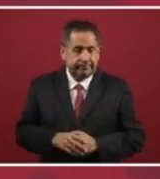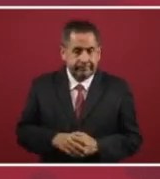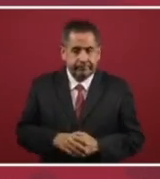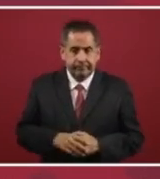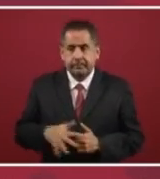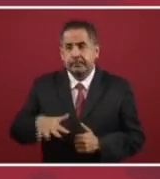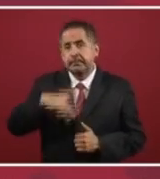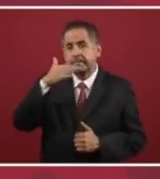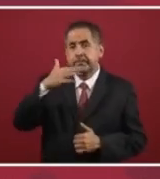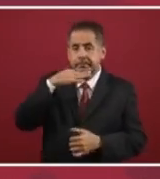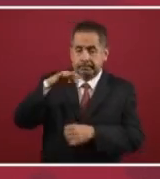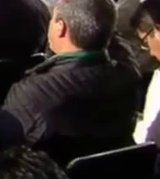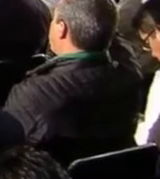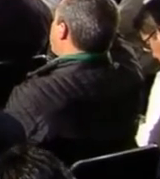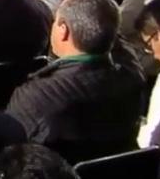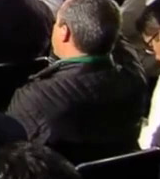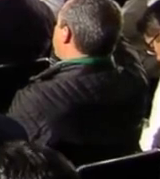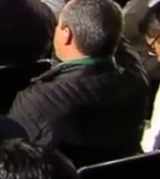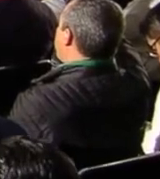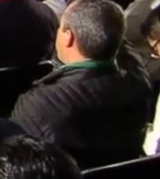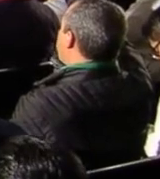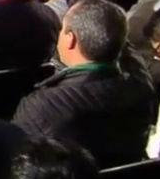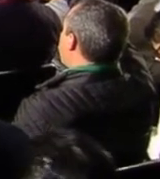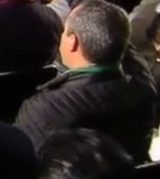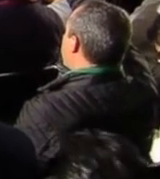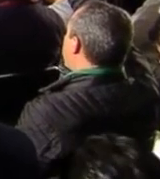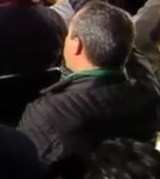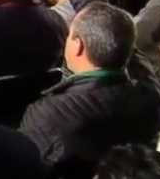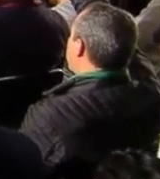el fraude electoral. Antes,